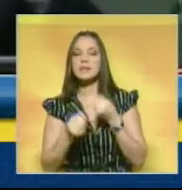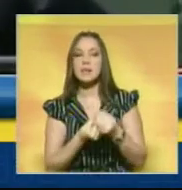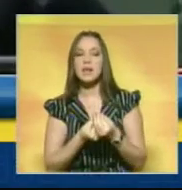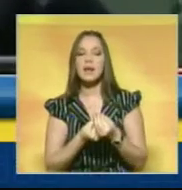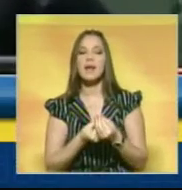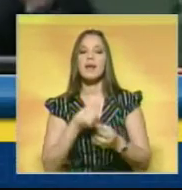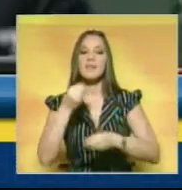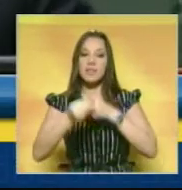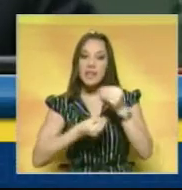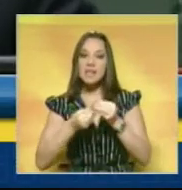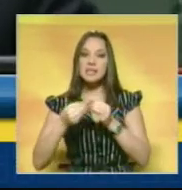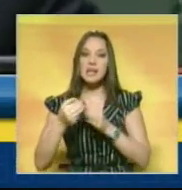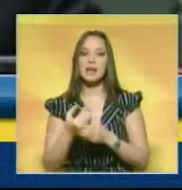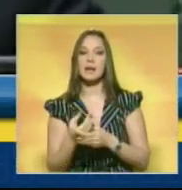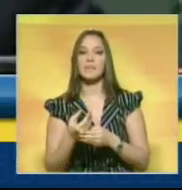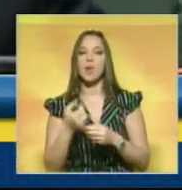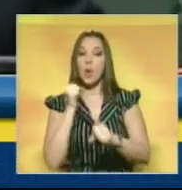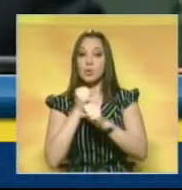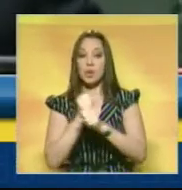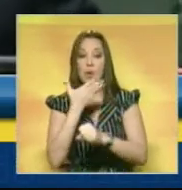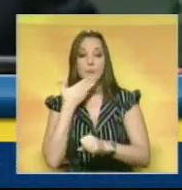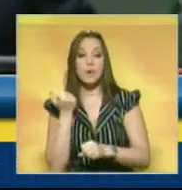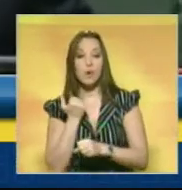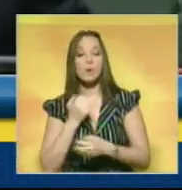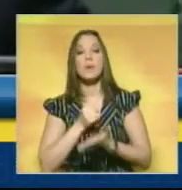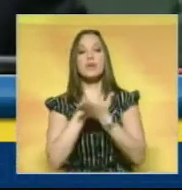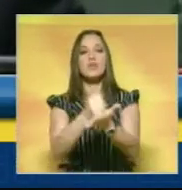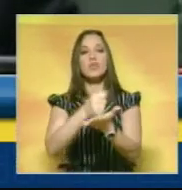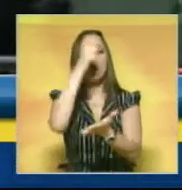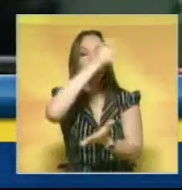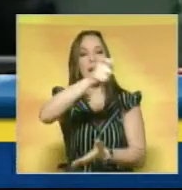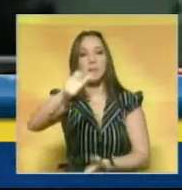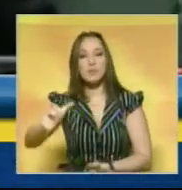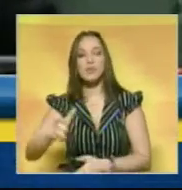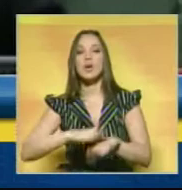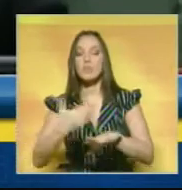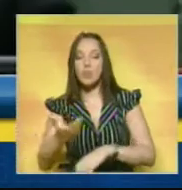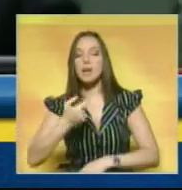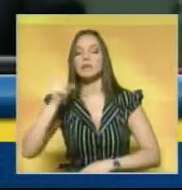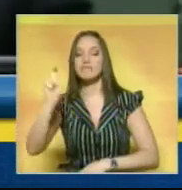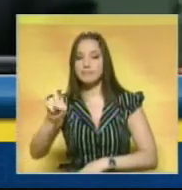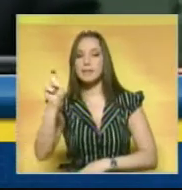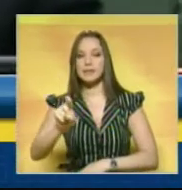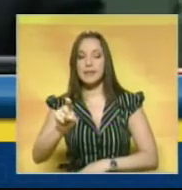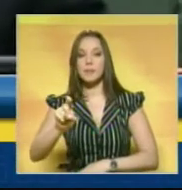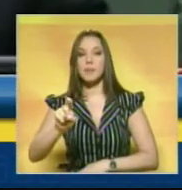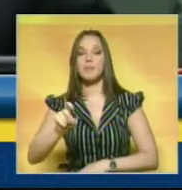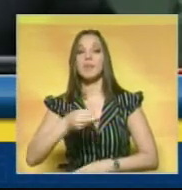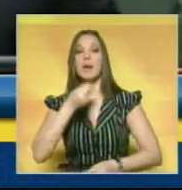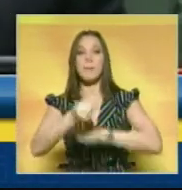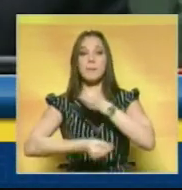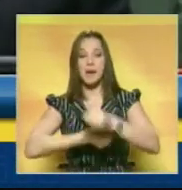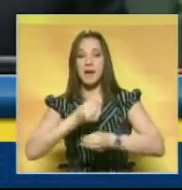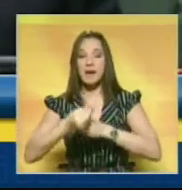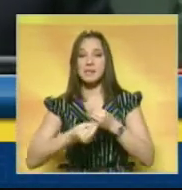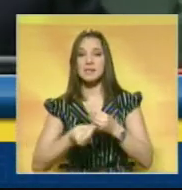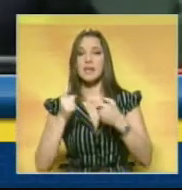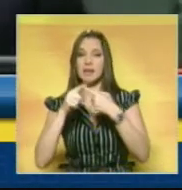una hoja de ruta común de la humanidad, así lo necesitamos, para afrontar las grandes